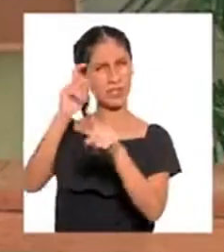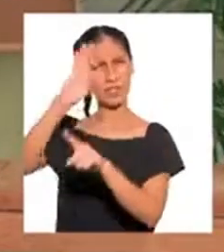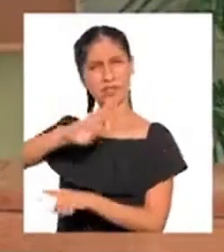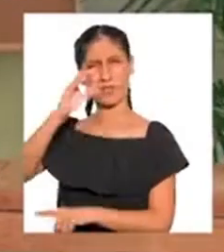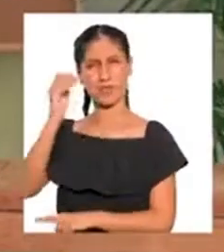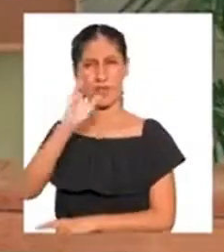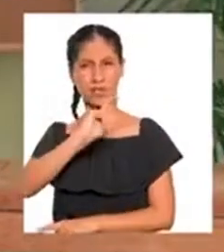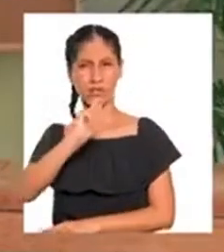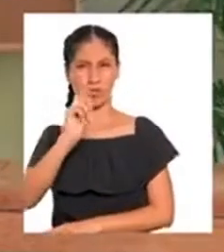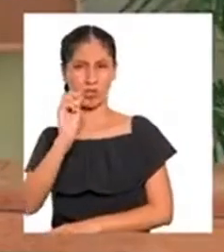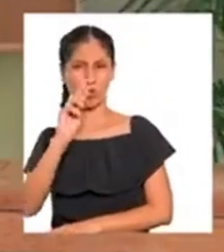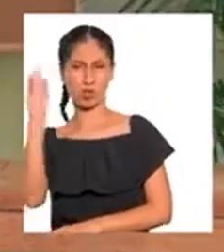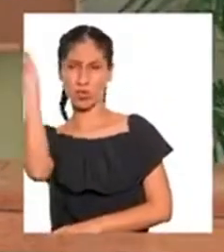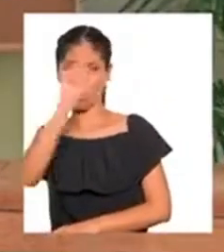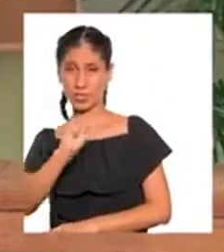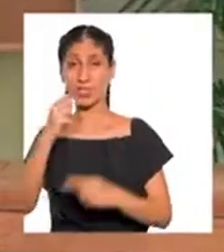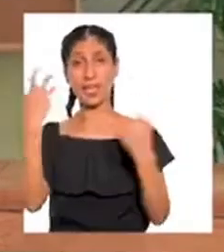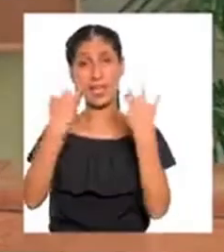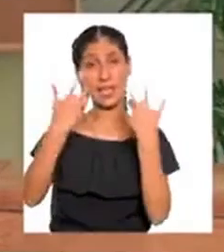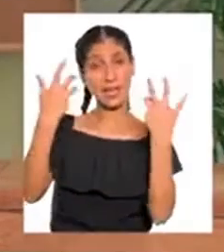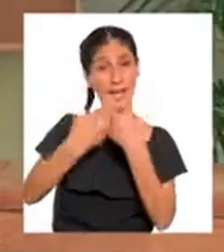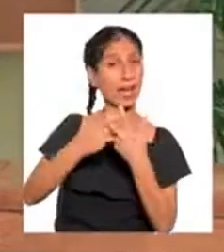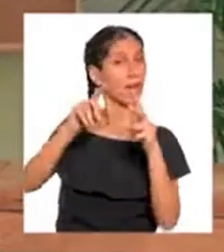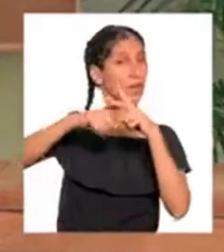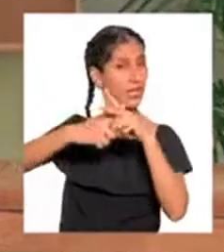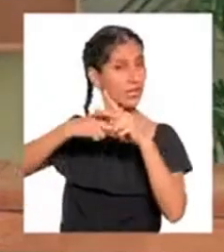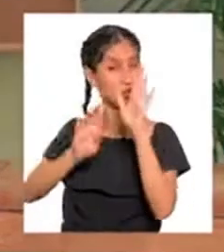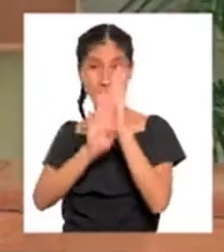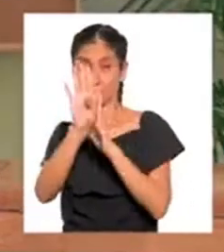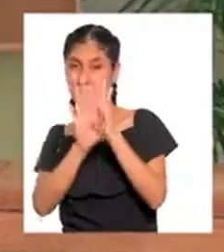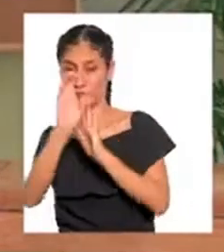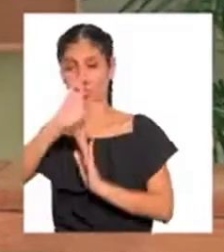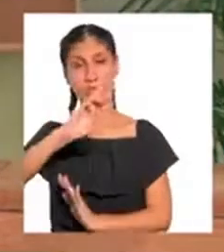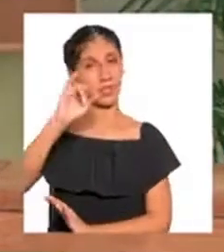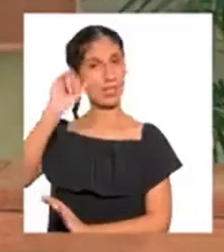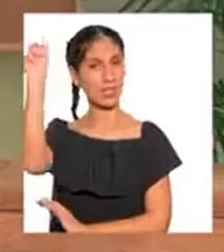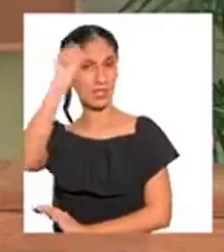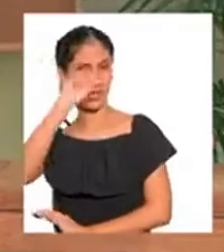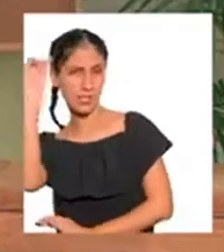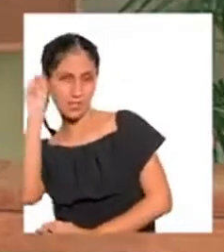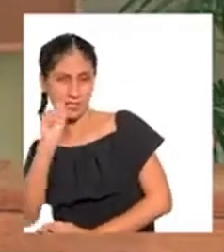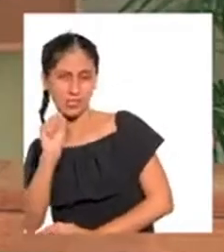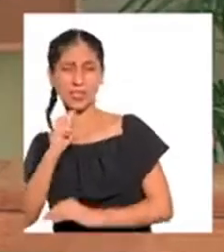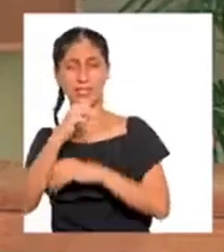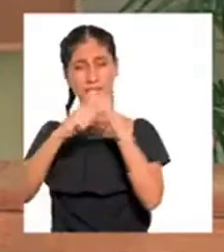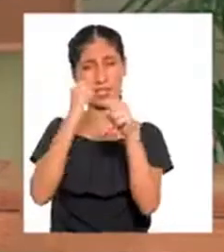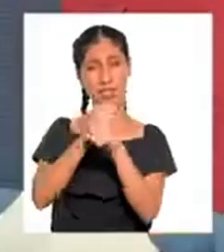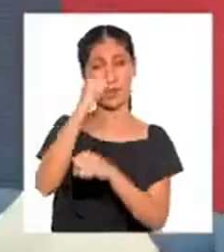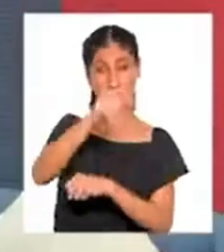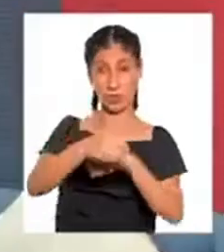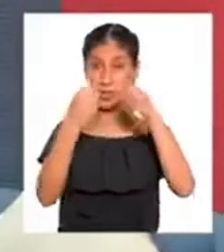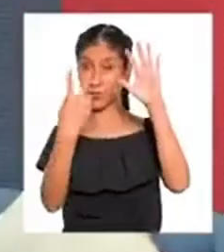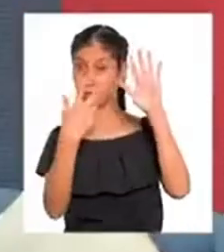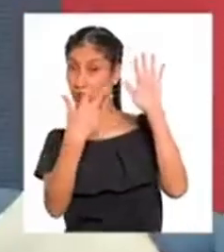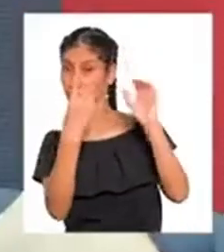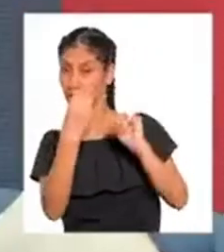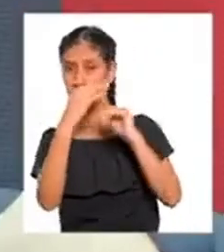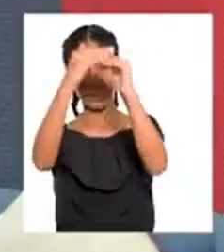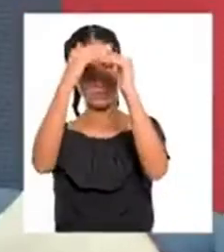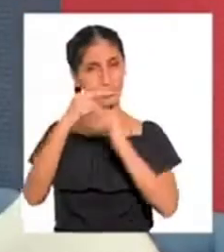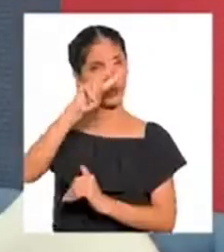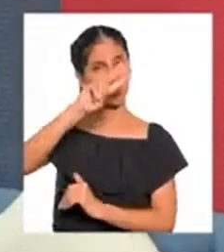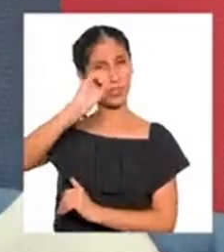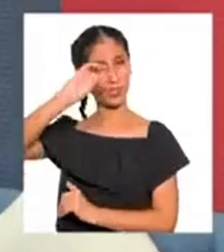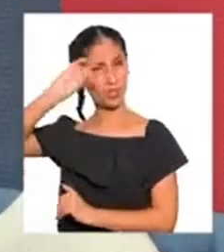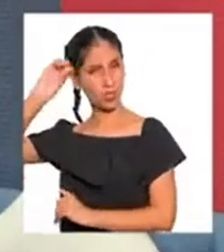que influyeron en el inicio y desarrollo de las crisis sanitarias entre los años 1980 y 2000. Sí,